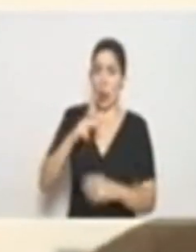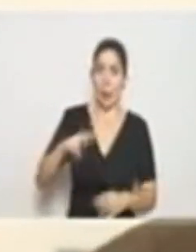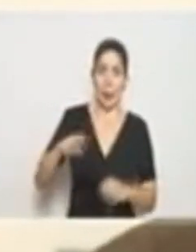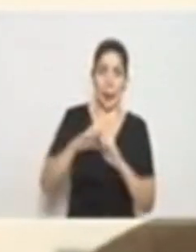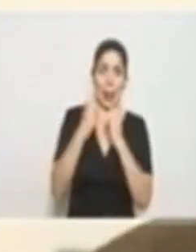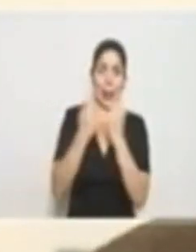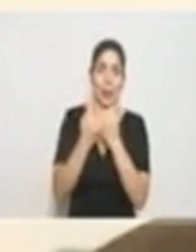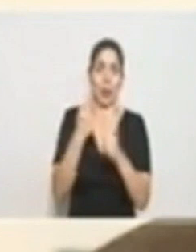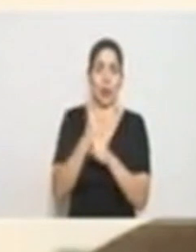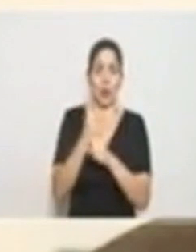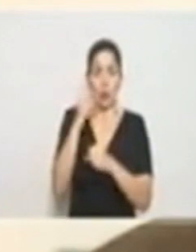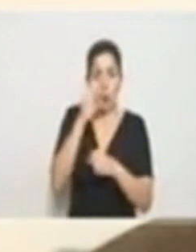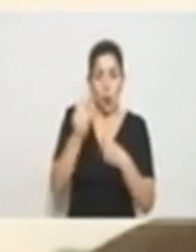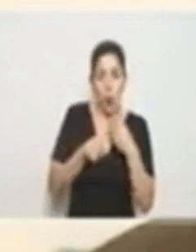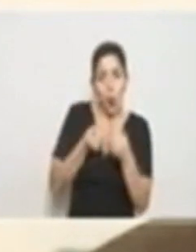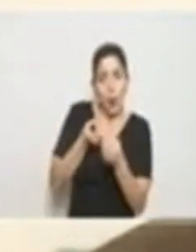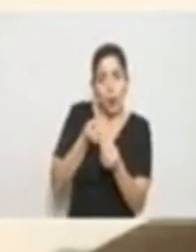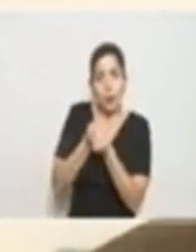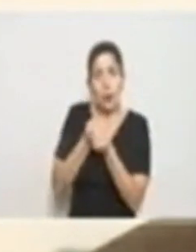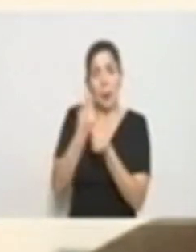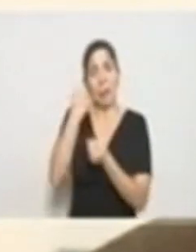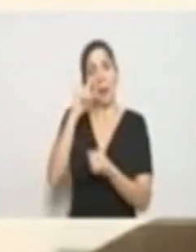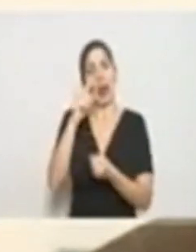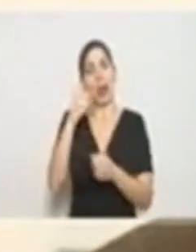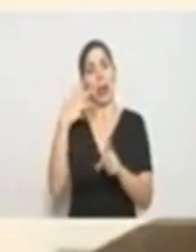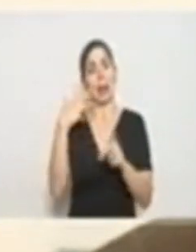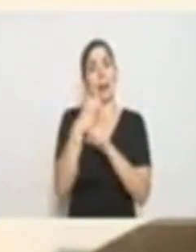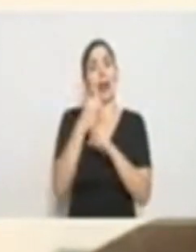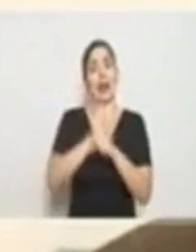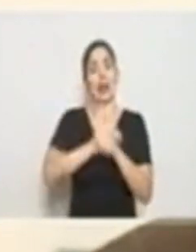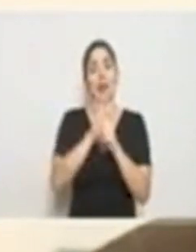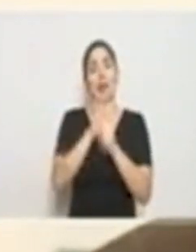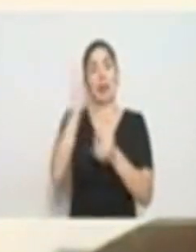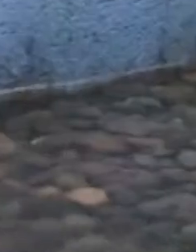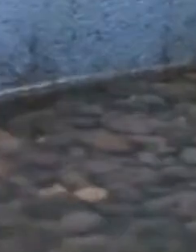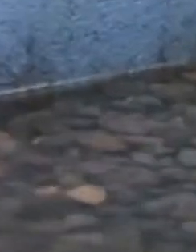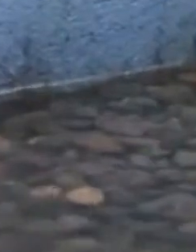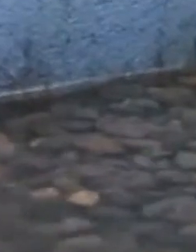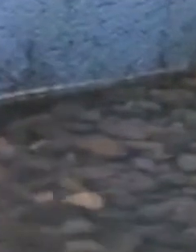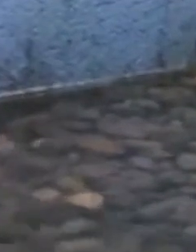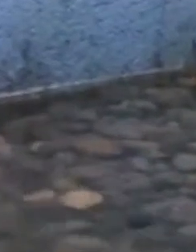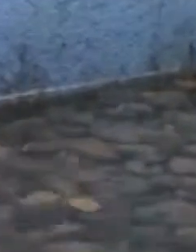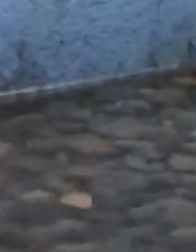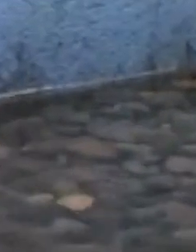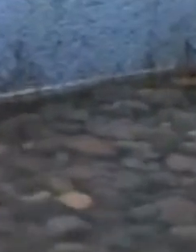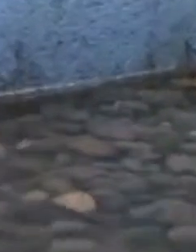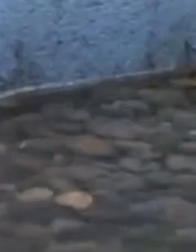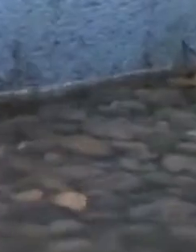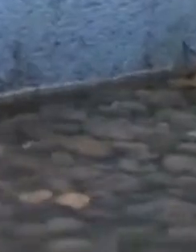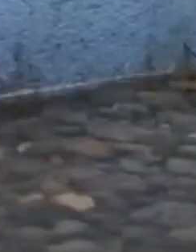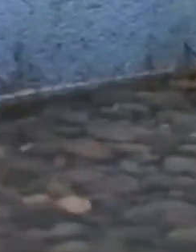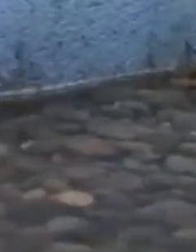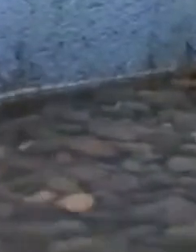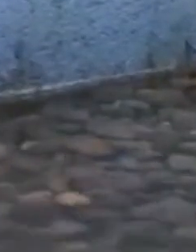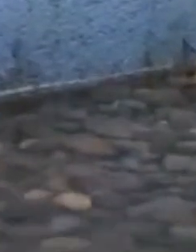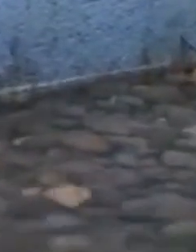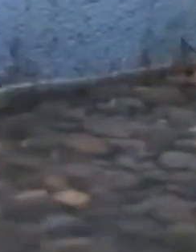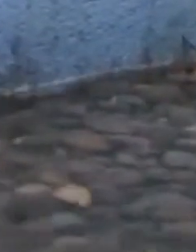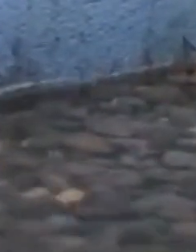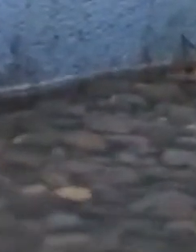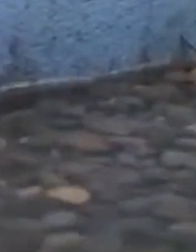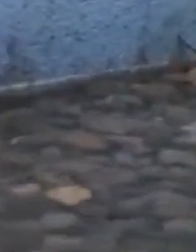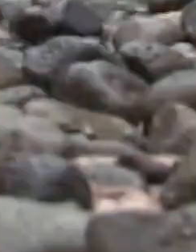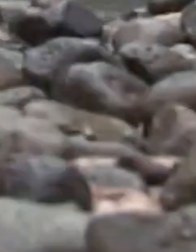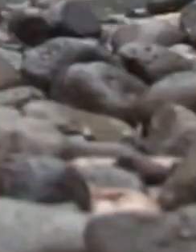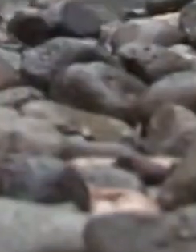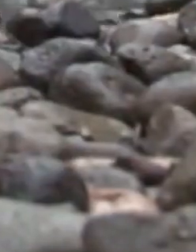gabinete en mitigar los impactos del coronavirus. Por su parte, Acueductos y Alcantarillados indica